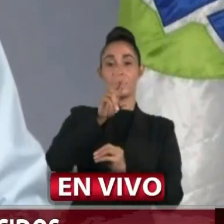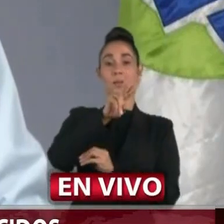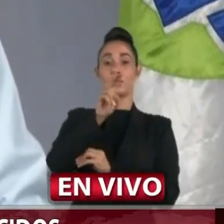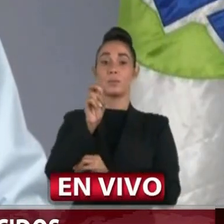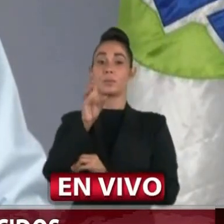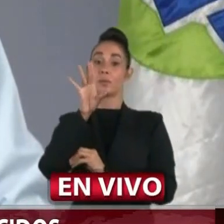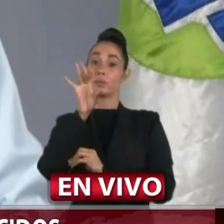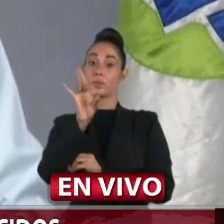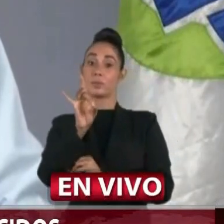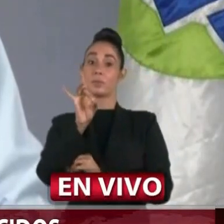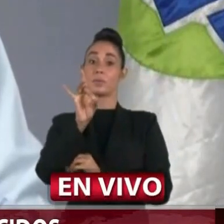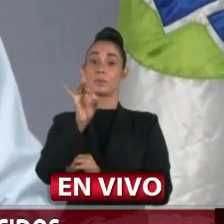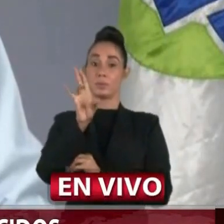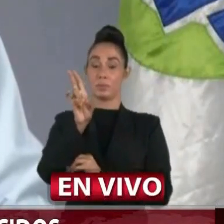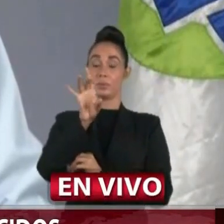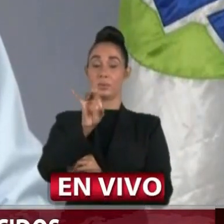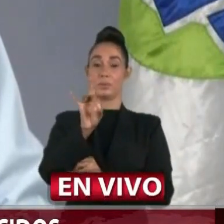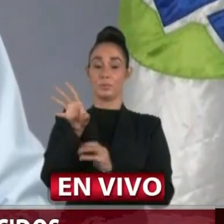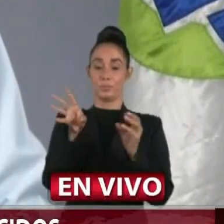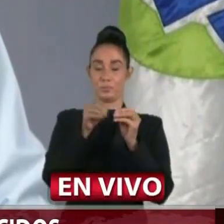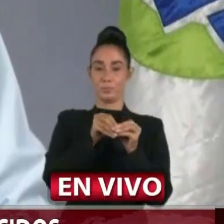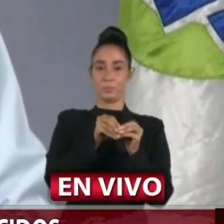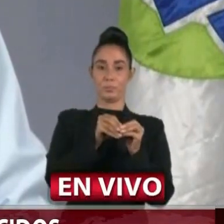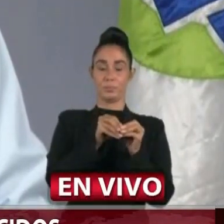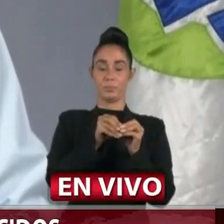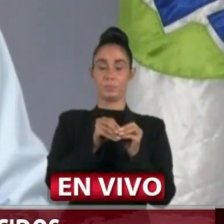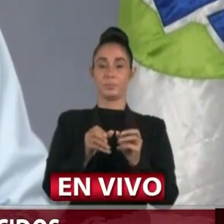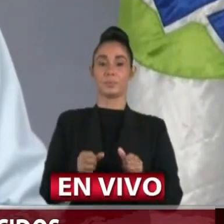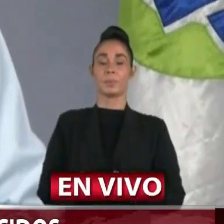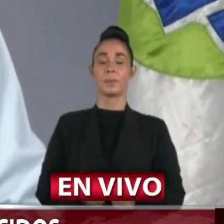278 casos.